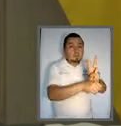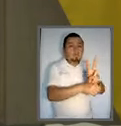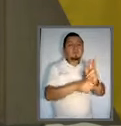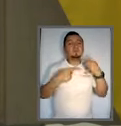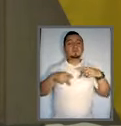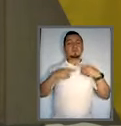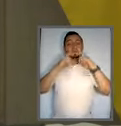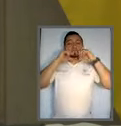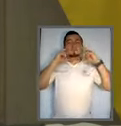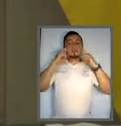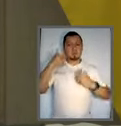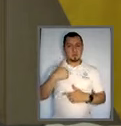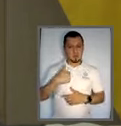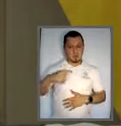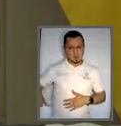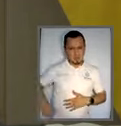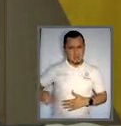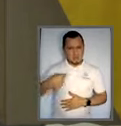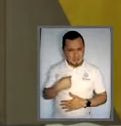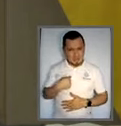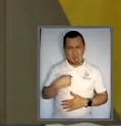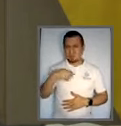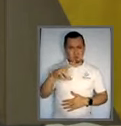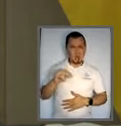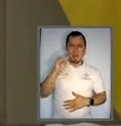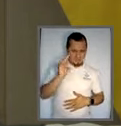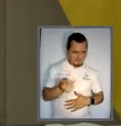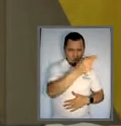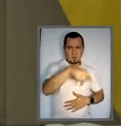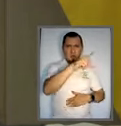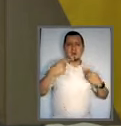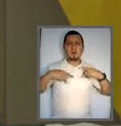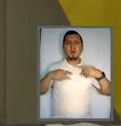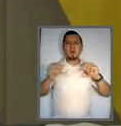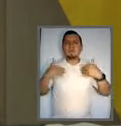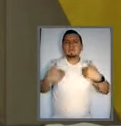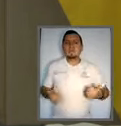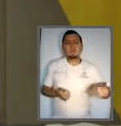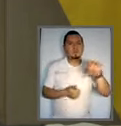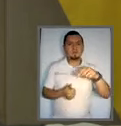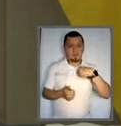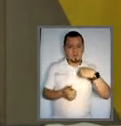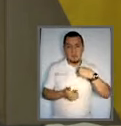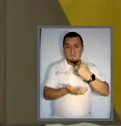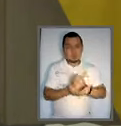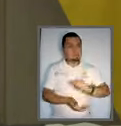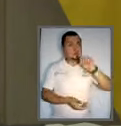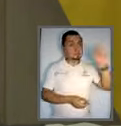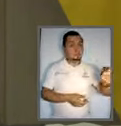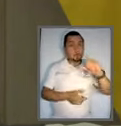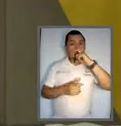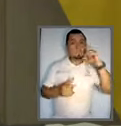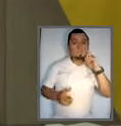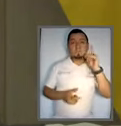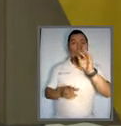cubrebocas, es responsabilidad de la gente. No le pregunten al gobierno, preguntémosle a la gente por qué no han entendido el mensaje. Nosotros hemos hecho lo que hemos